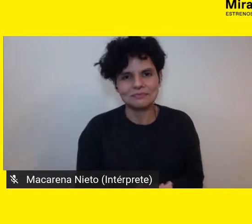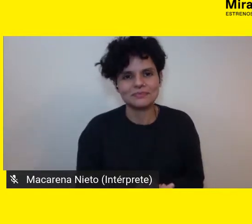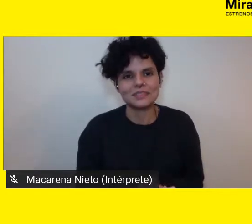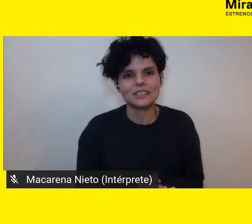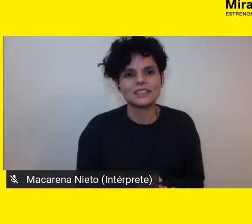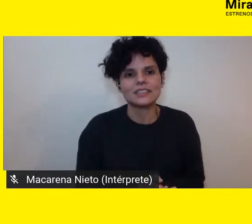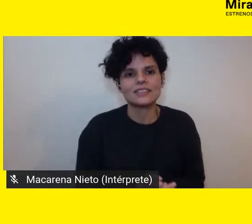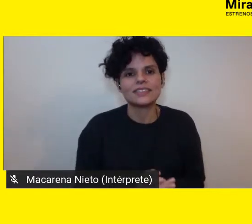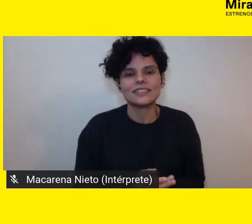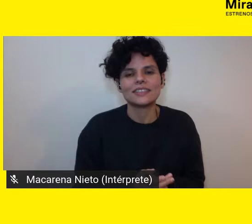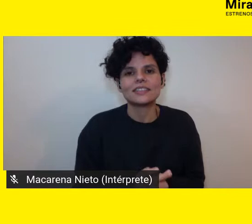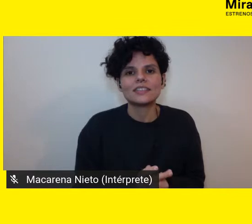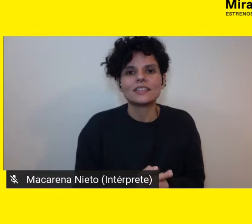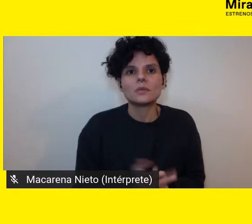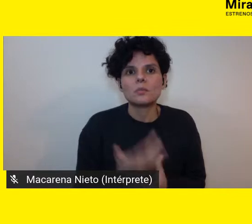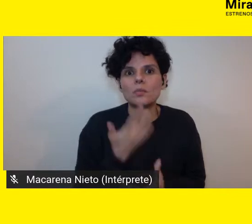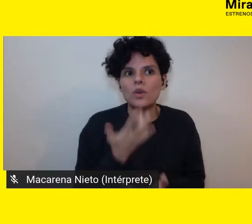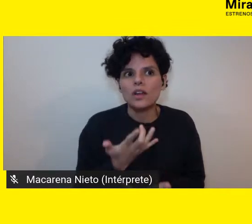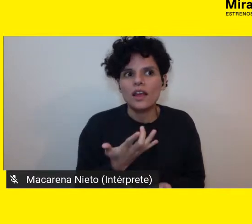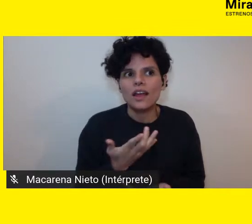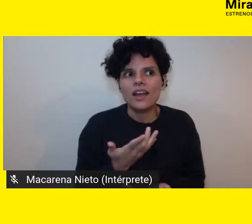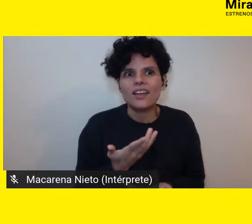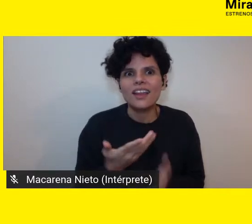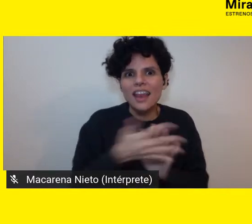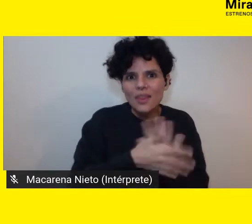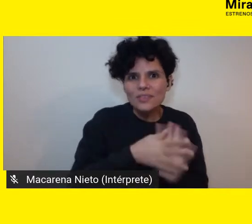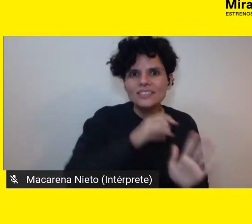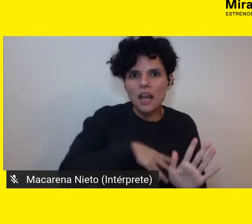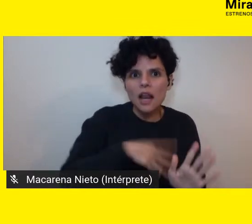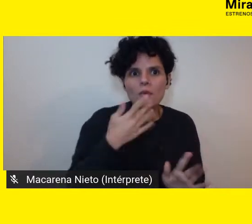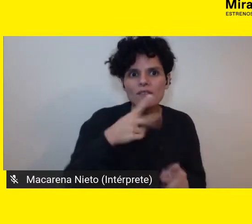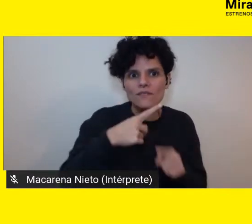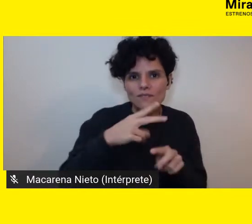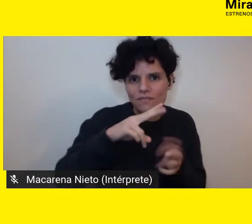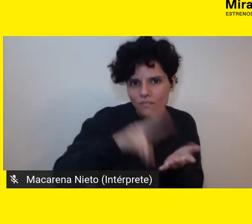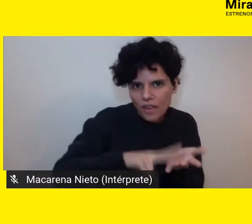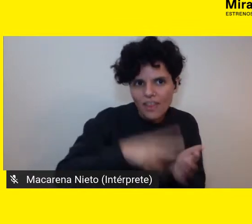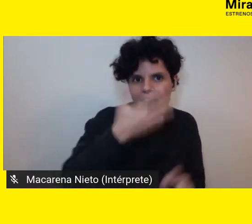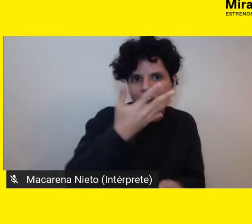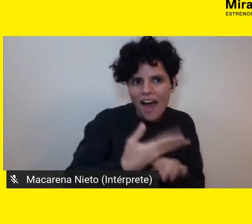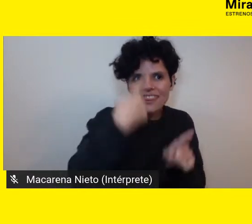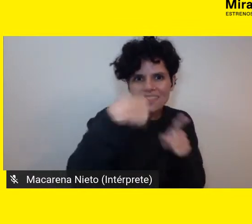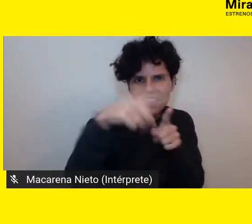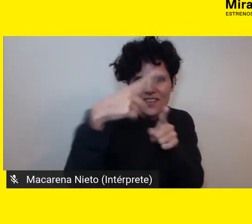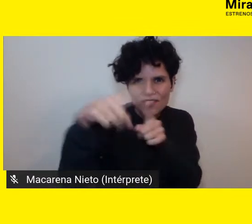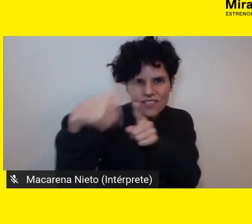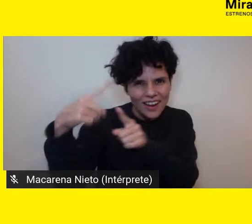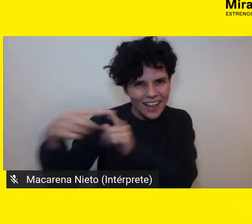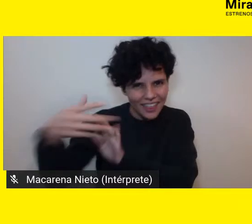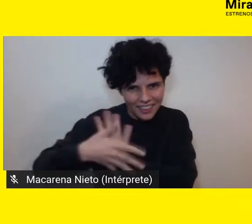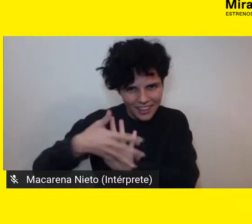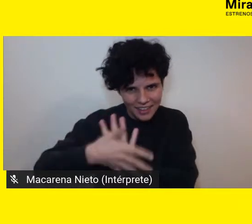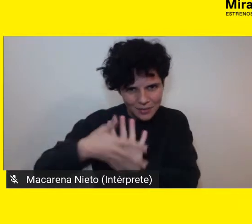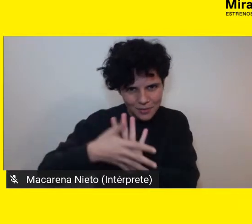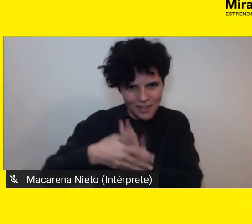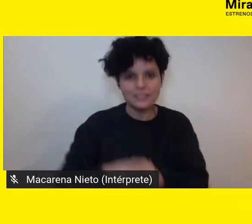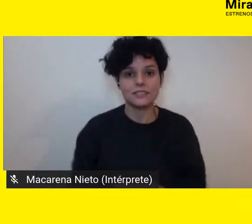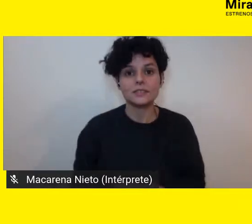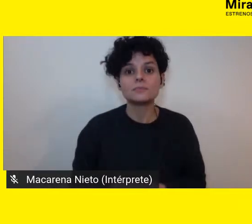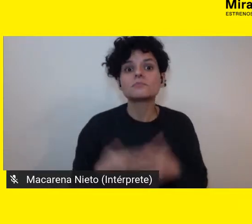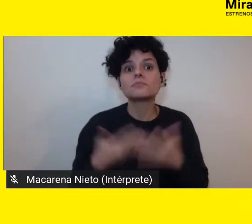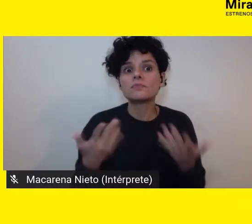En lengua de señas chilena, porque existen distintos tipos de lenguas de señas, y hemos